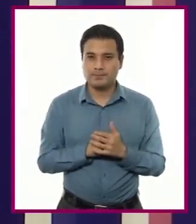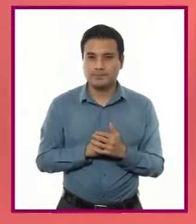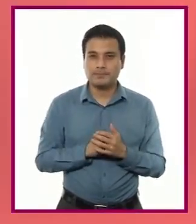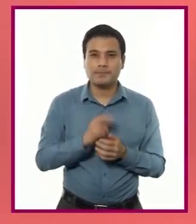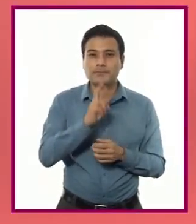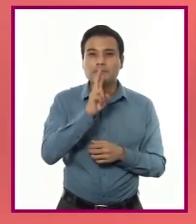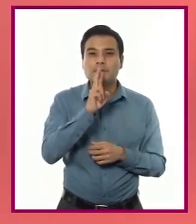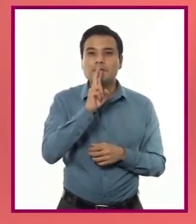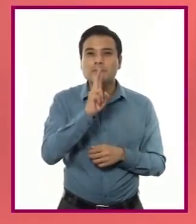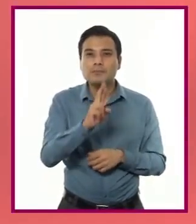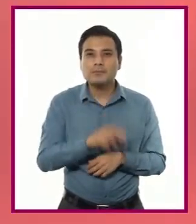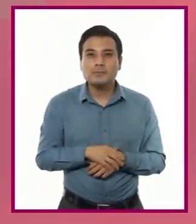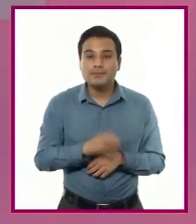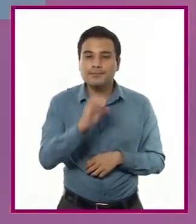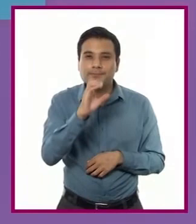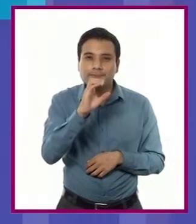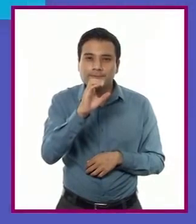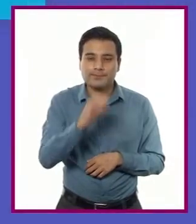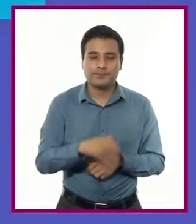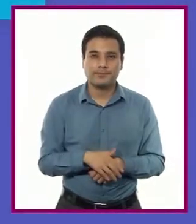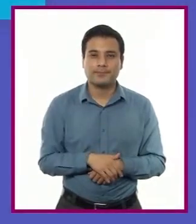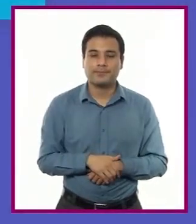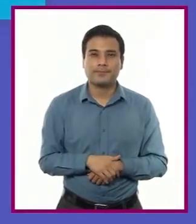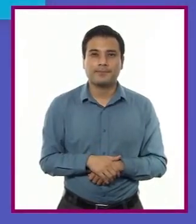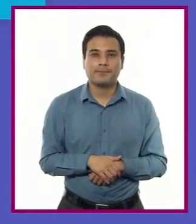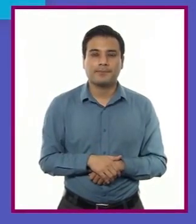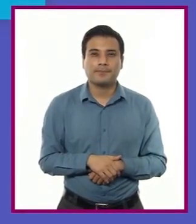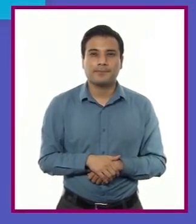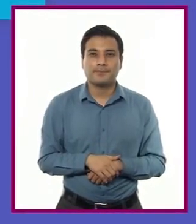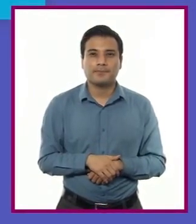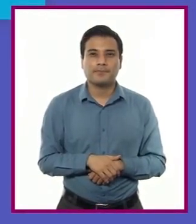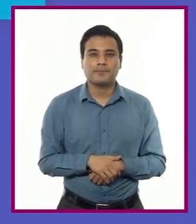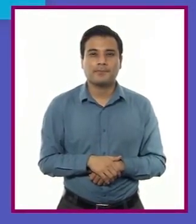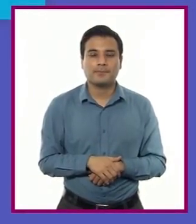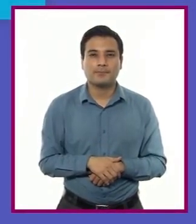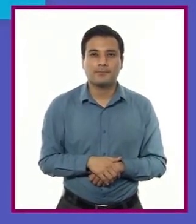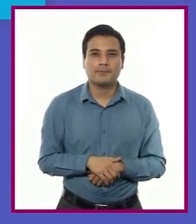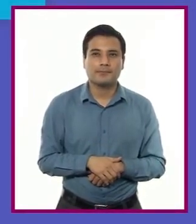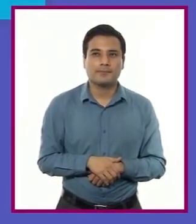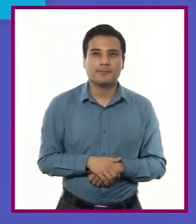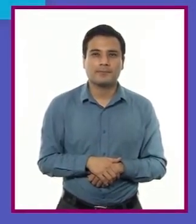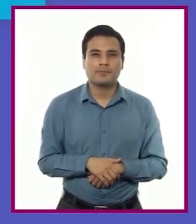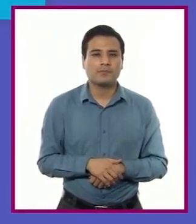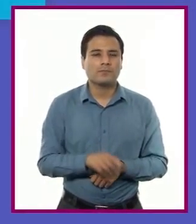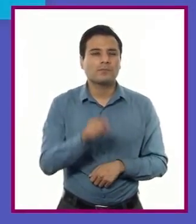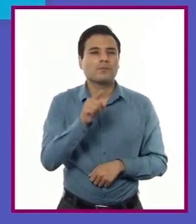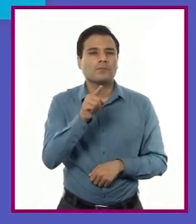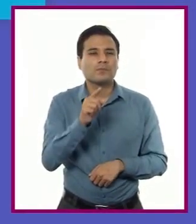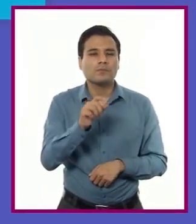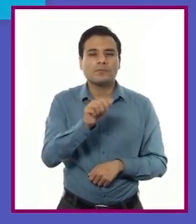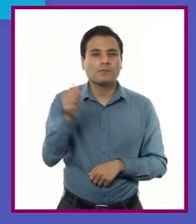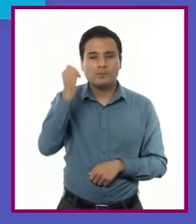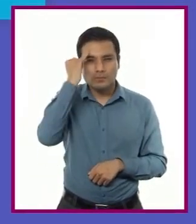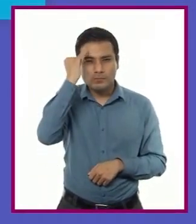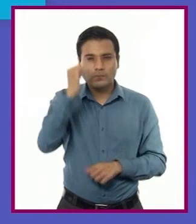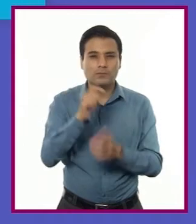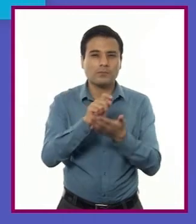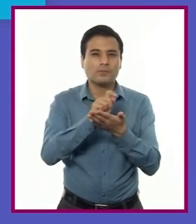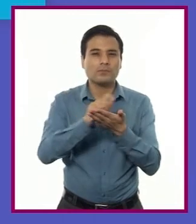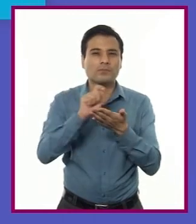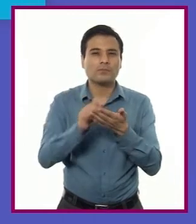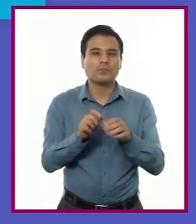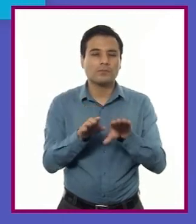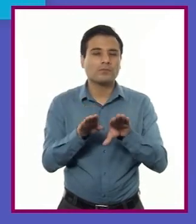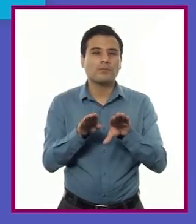¡Ah, ya! ¡Es la opción C! ¿Y de qué otra manera redactarías este texto?